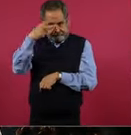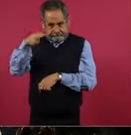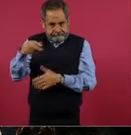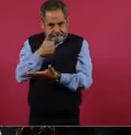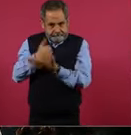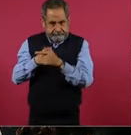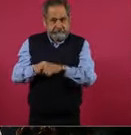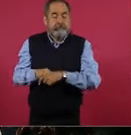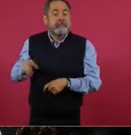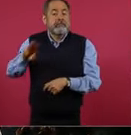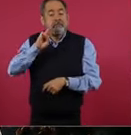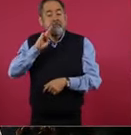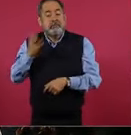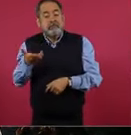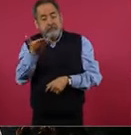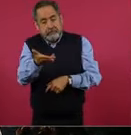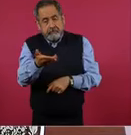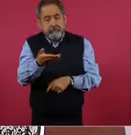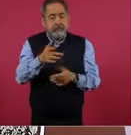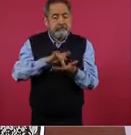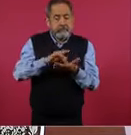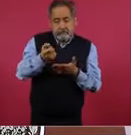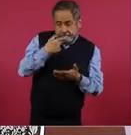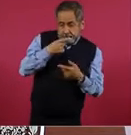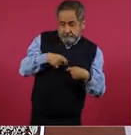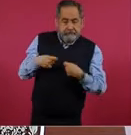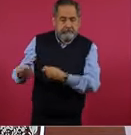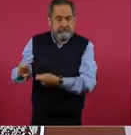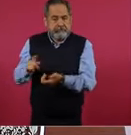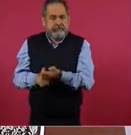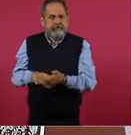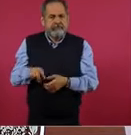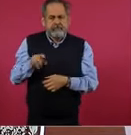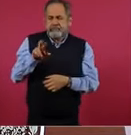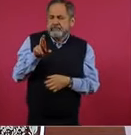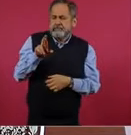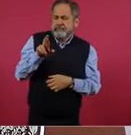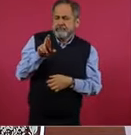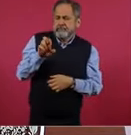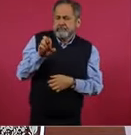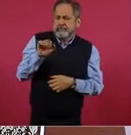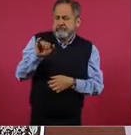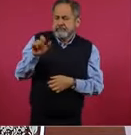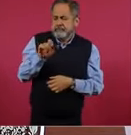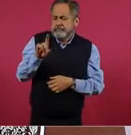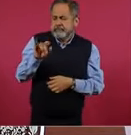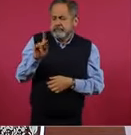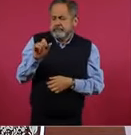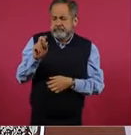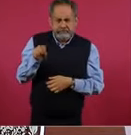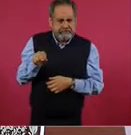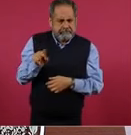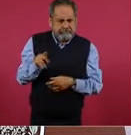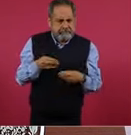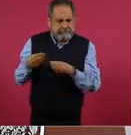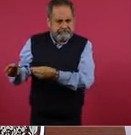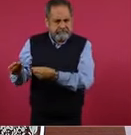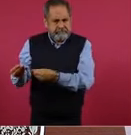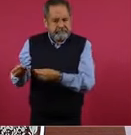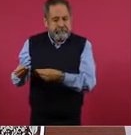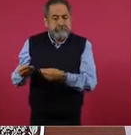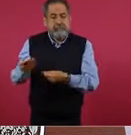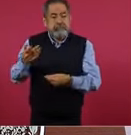ha solicitado la entrega de un medicamento, el Rizdiplam, que además